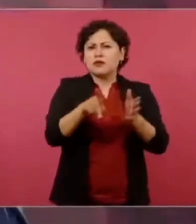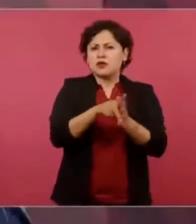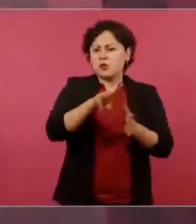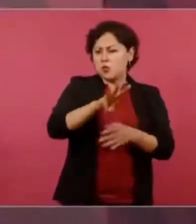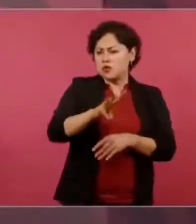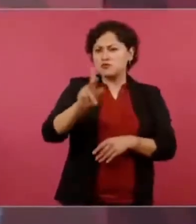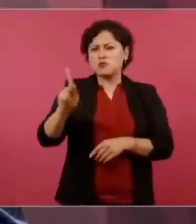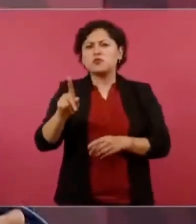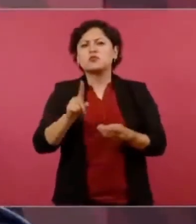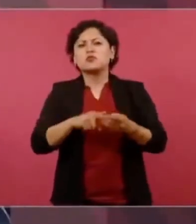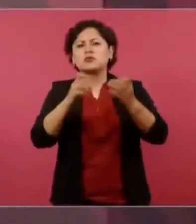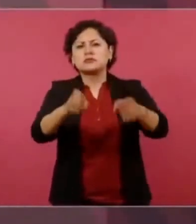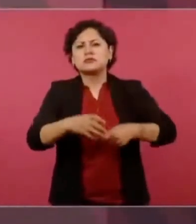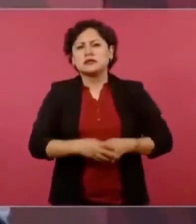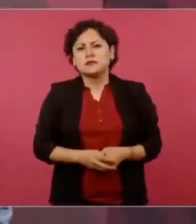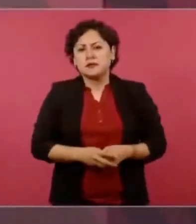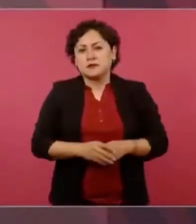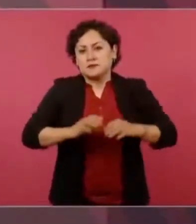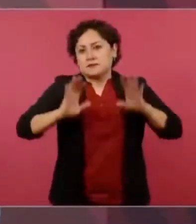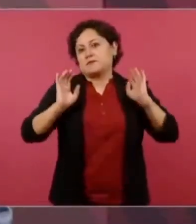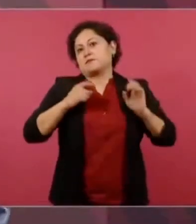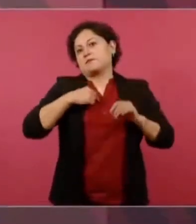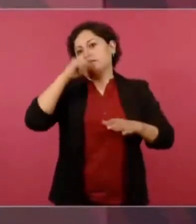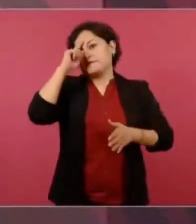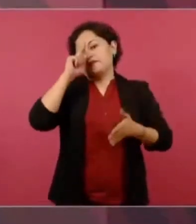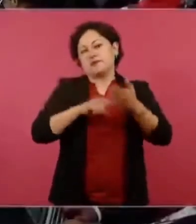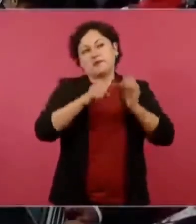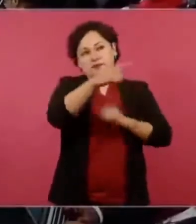con Salinas en las mañanas.